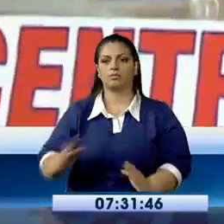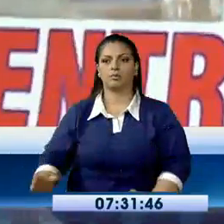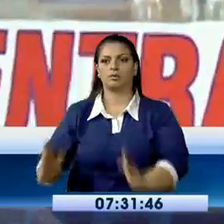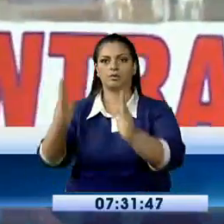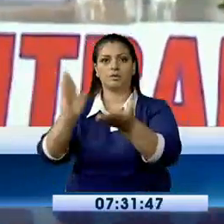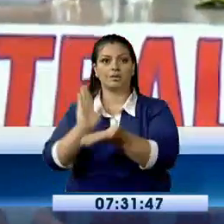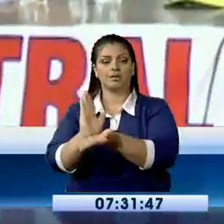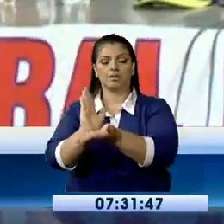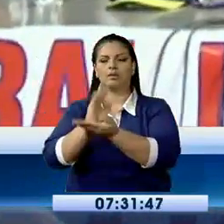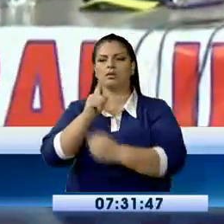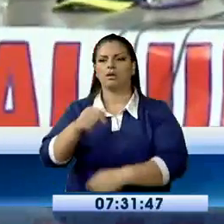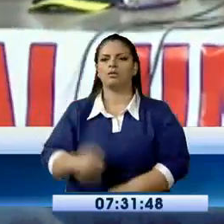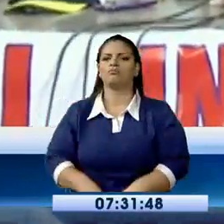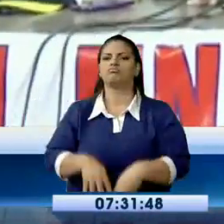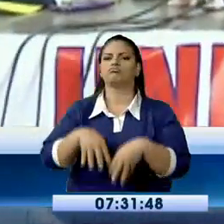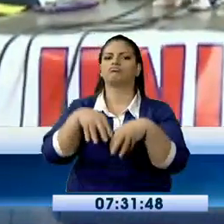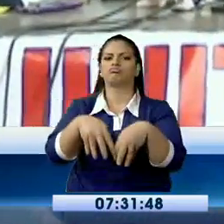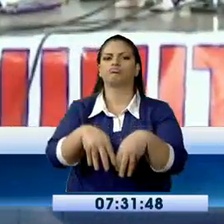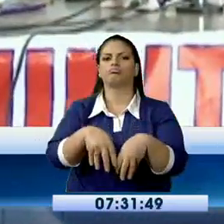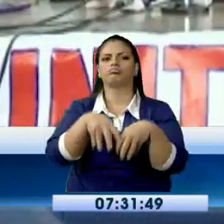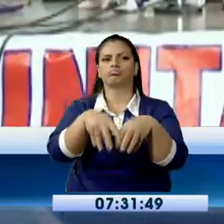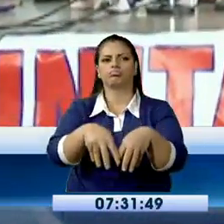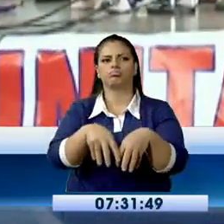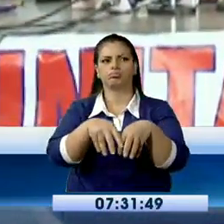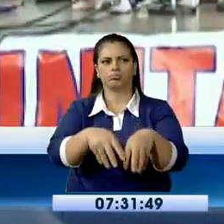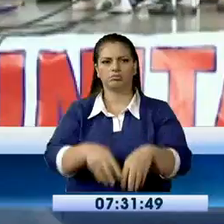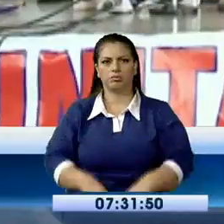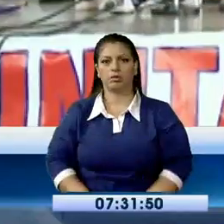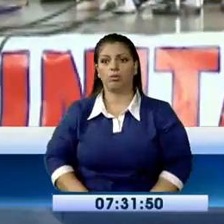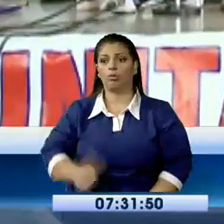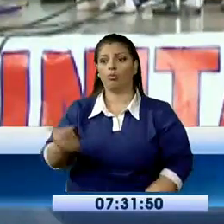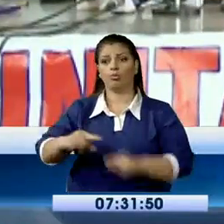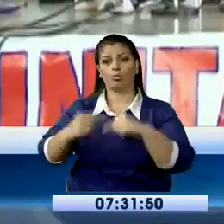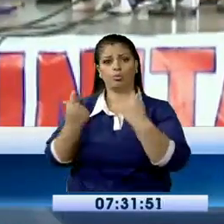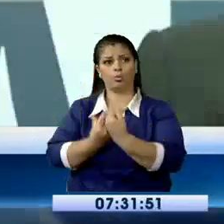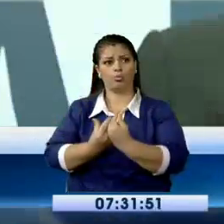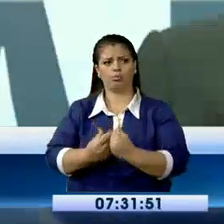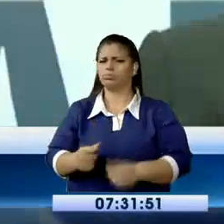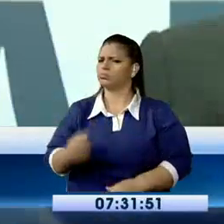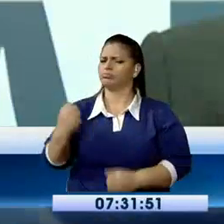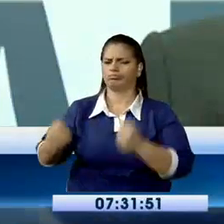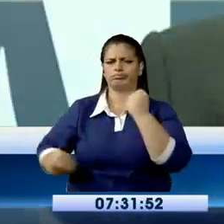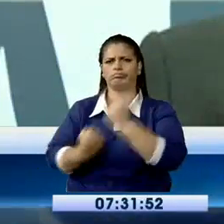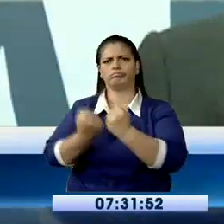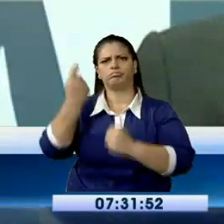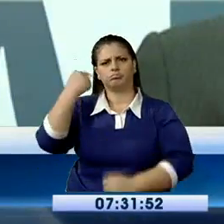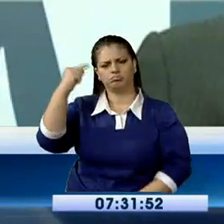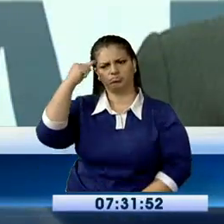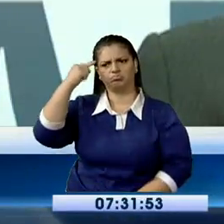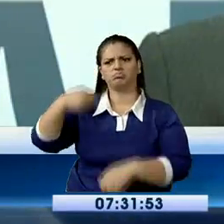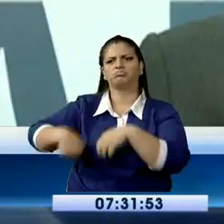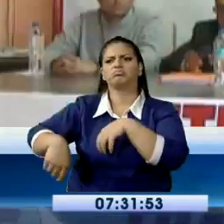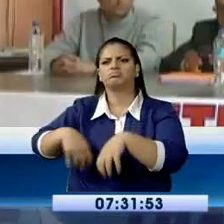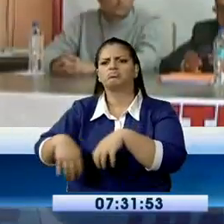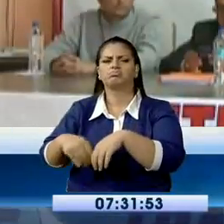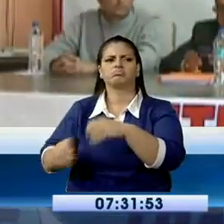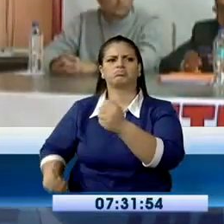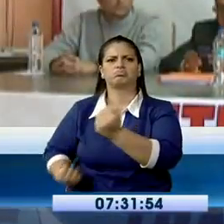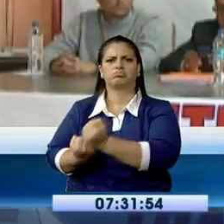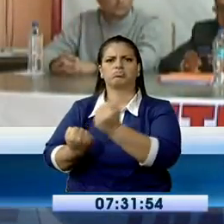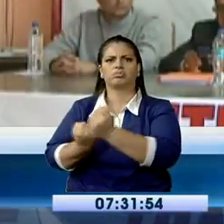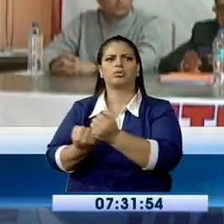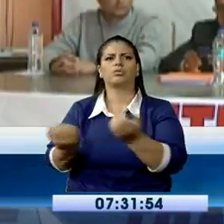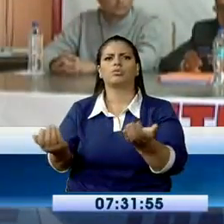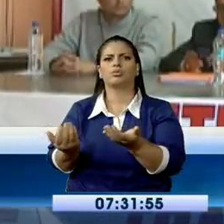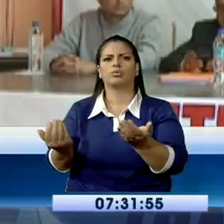actual administración y Alianza País expresarán su apoyo a la gestión del jefe de Estado, esto desde la